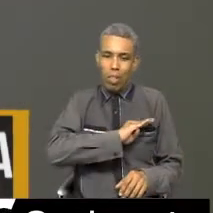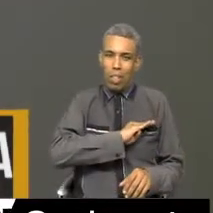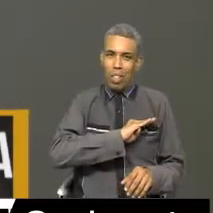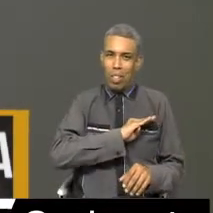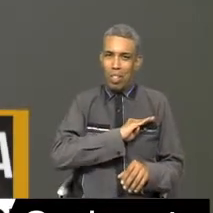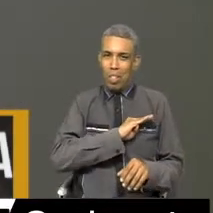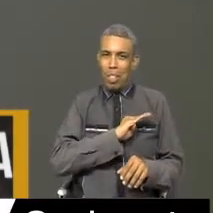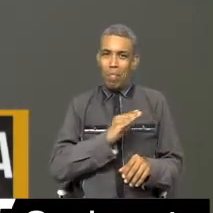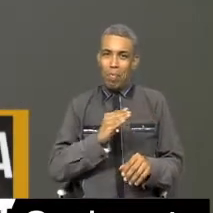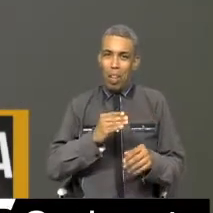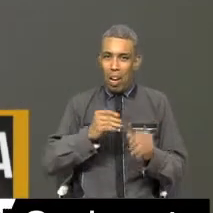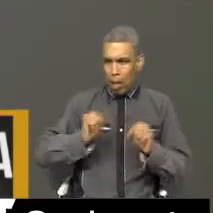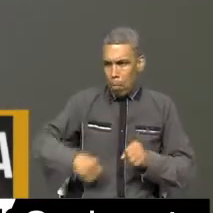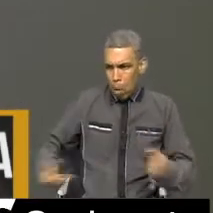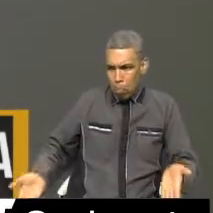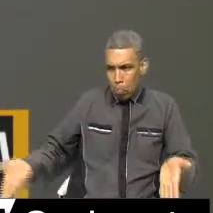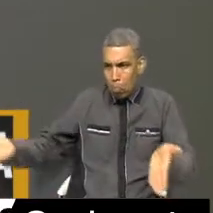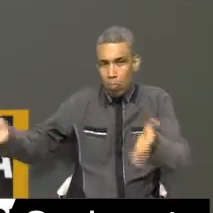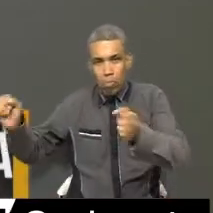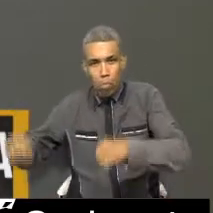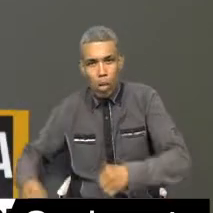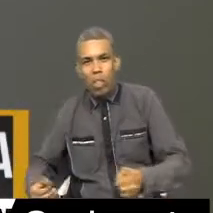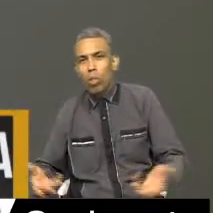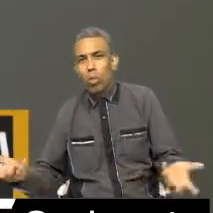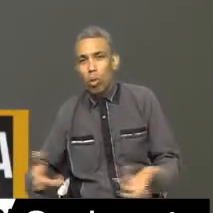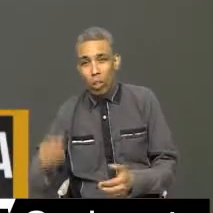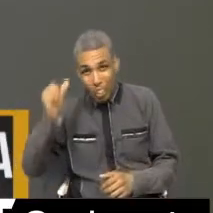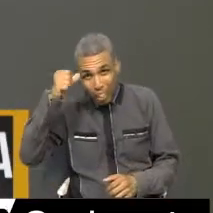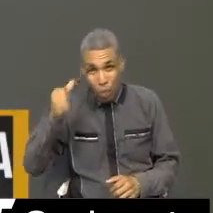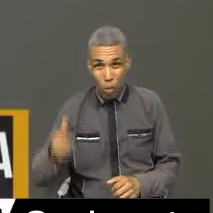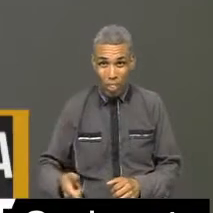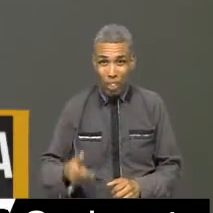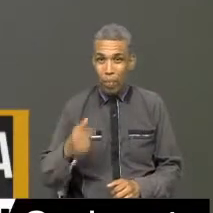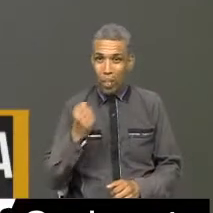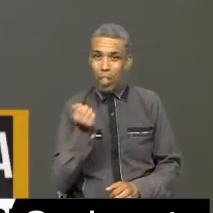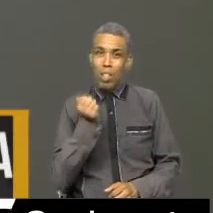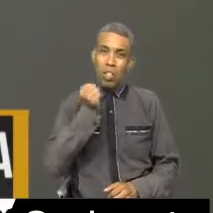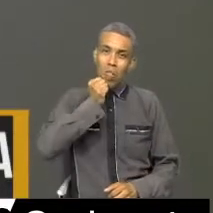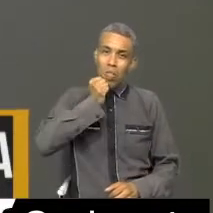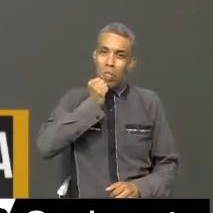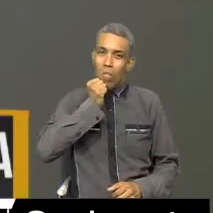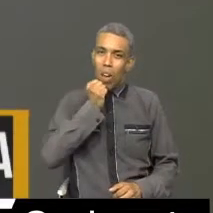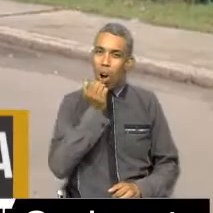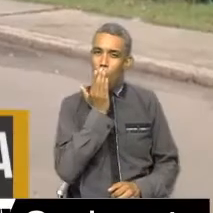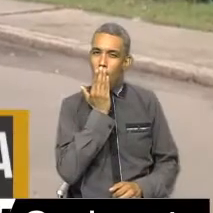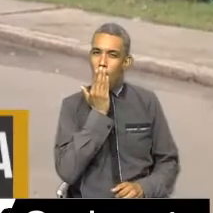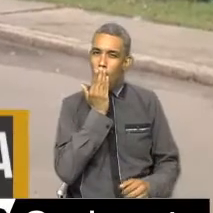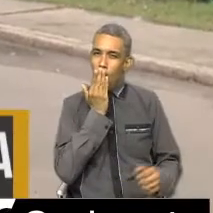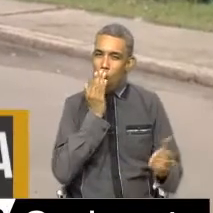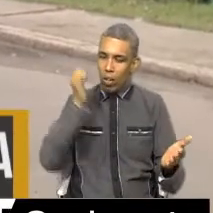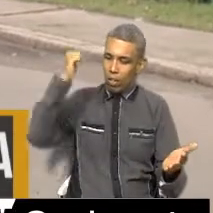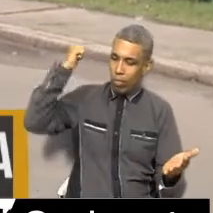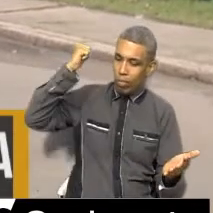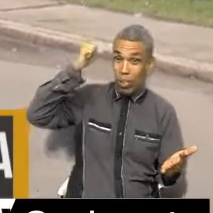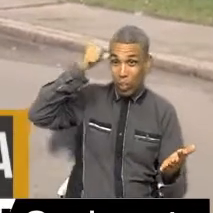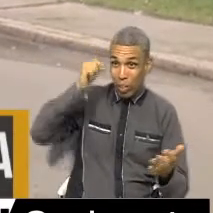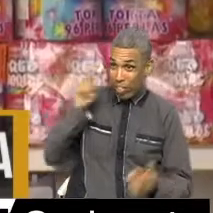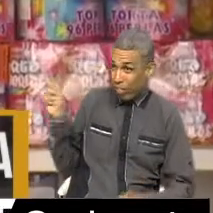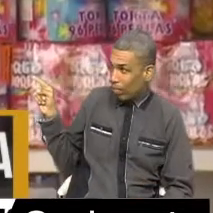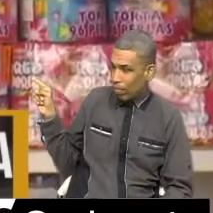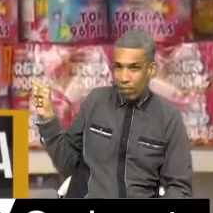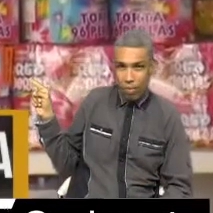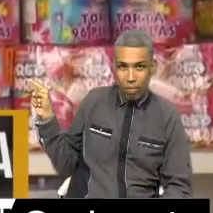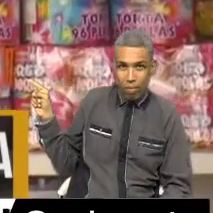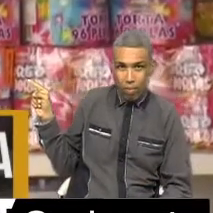están autorizados, que es en la antigua Bombonera o Cacique de Pipatón, que llamamos hoy, en donde están autorizados, cuentan con todas las